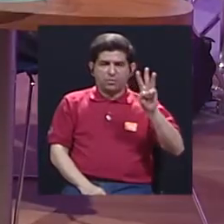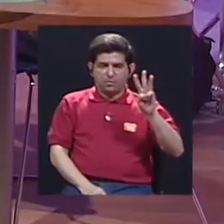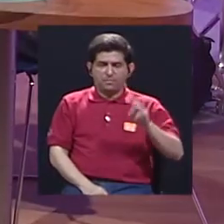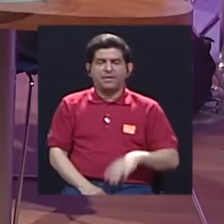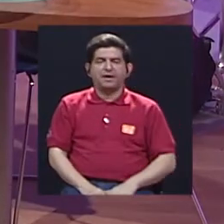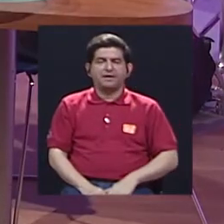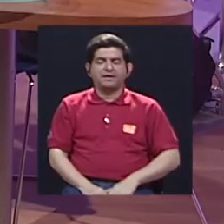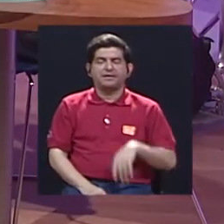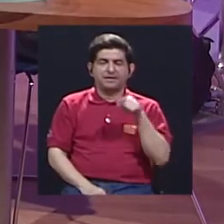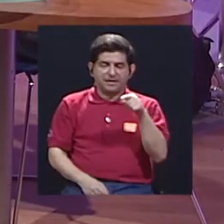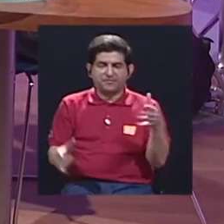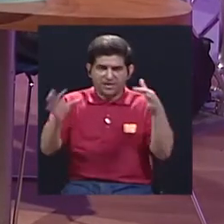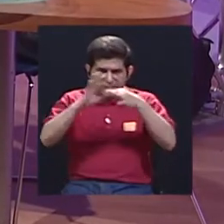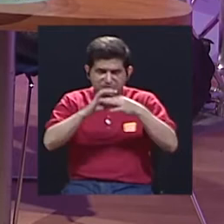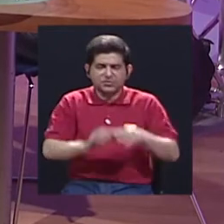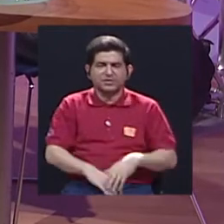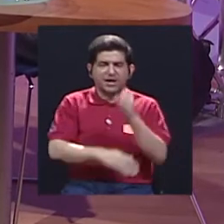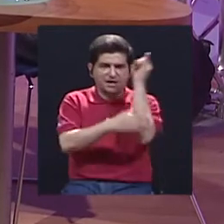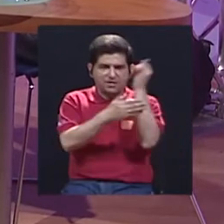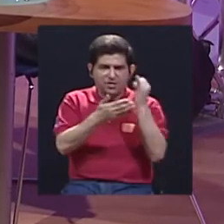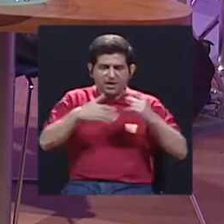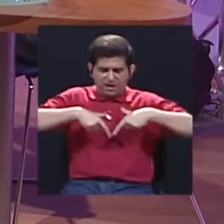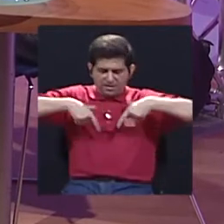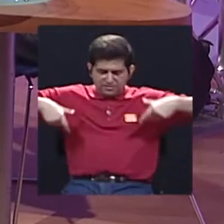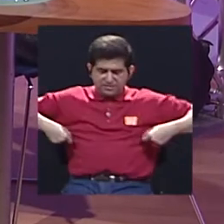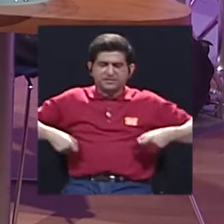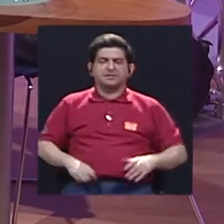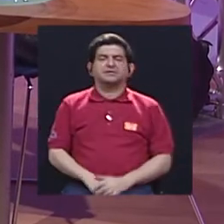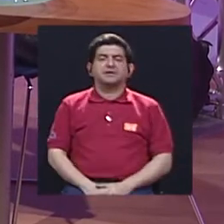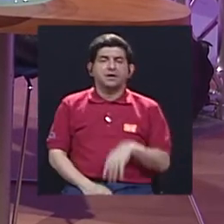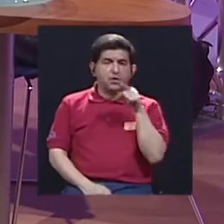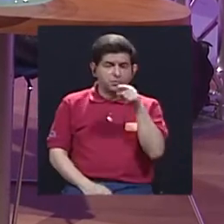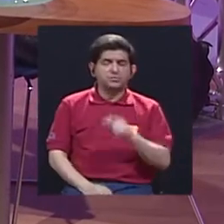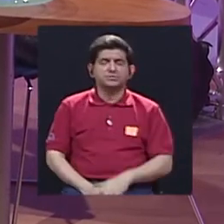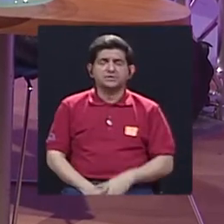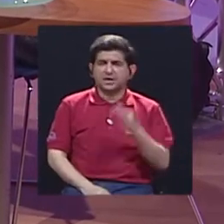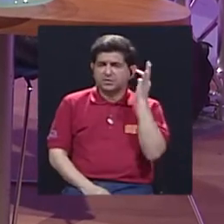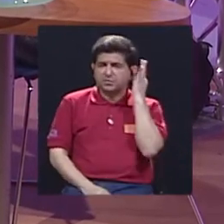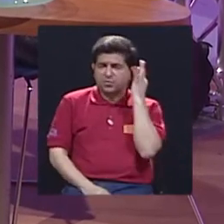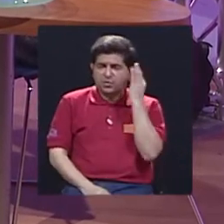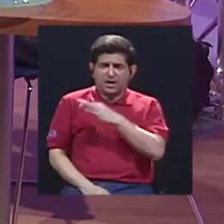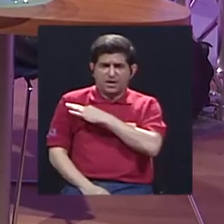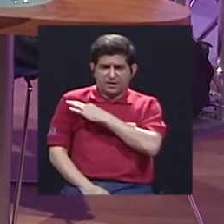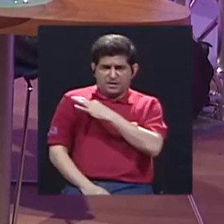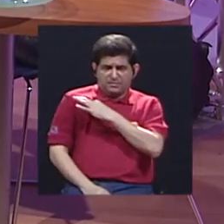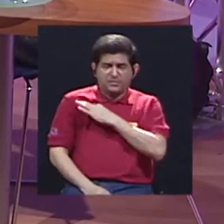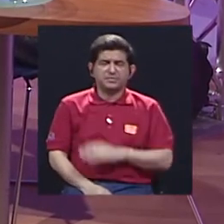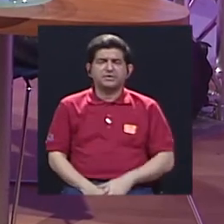Impresionante. Agnes, justamente vos sos una de las artistas invitadas por Alejandra